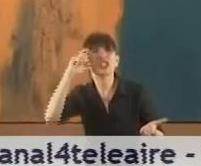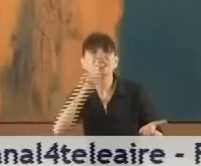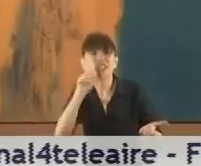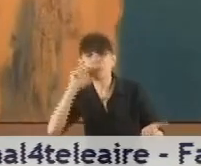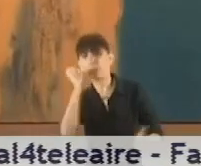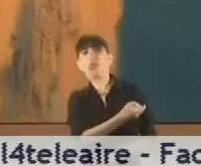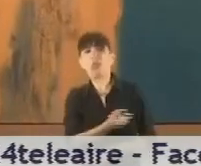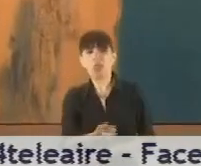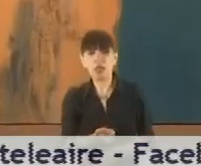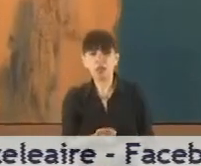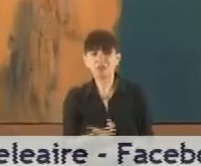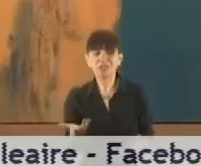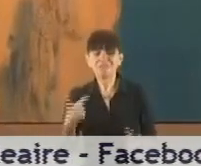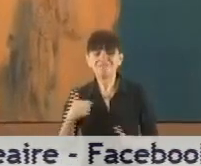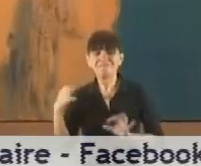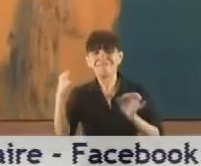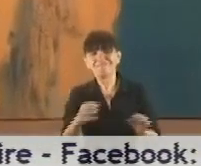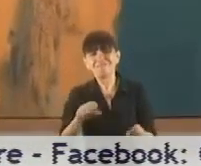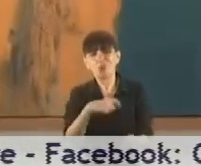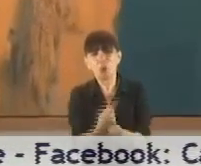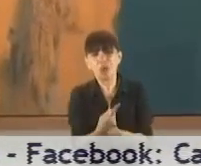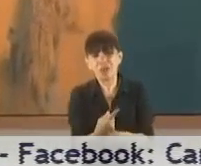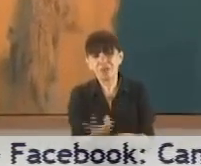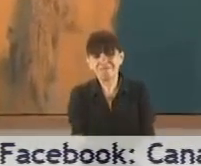Lamentablemente no llego, pero estoy con ustedes.